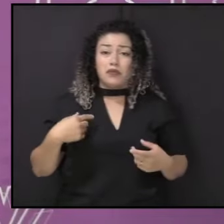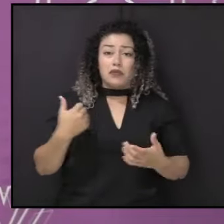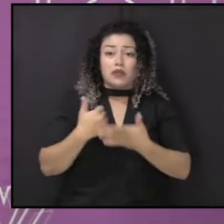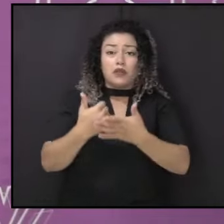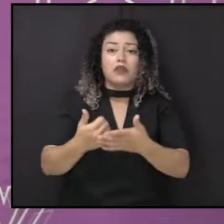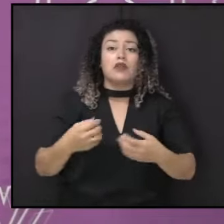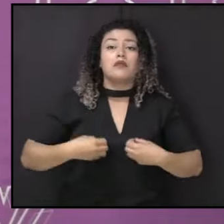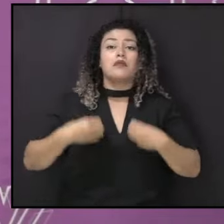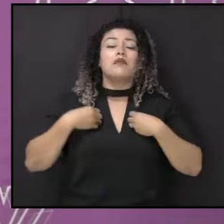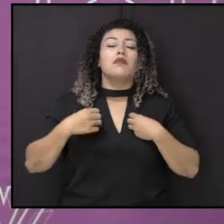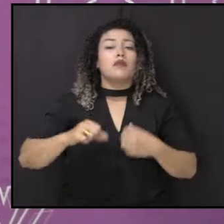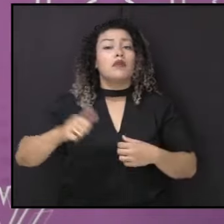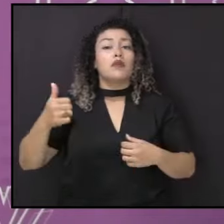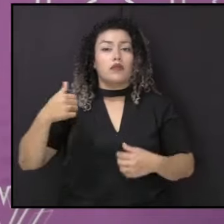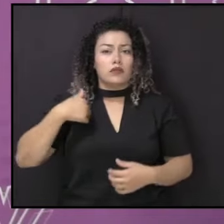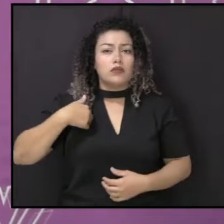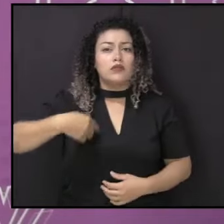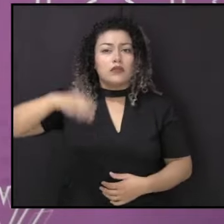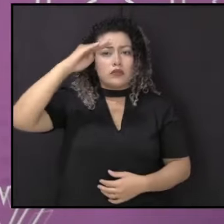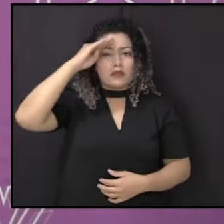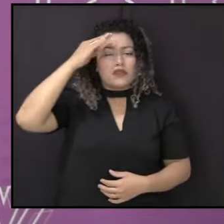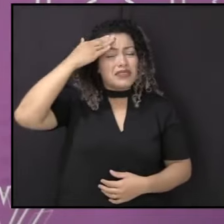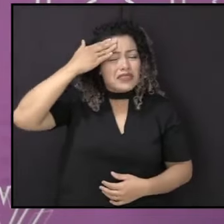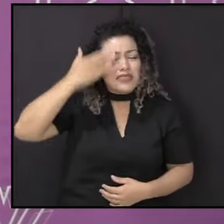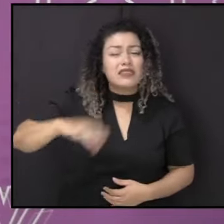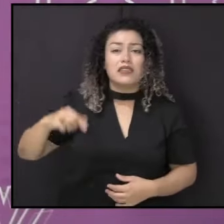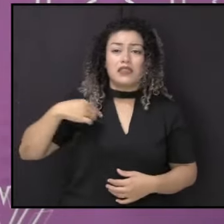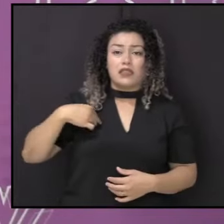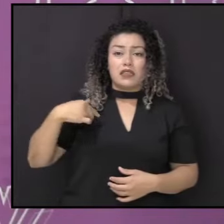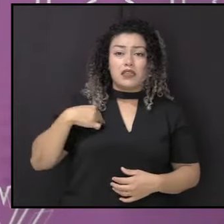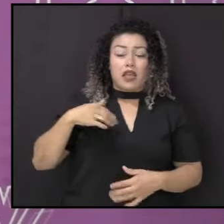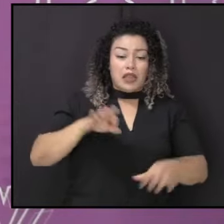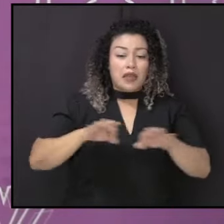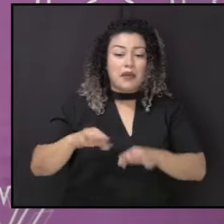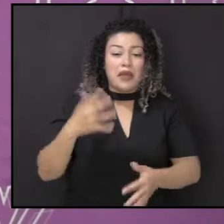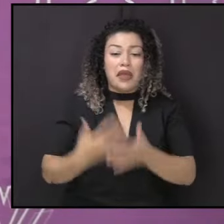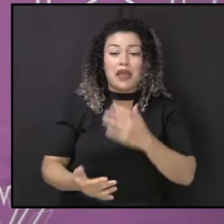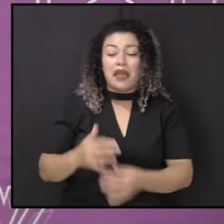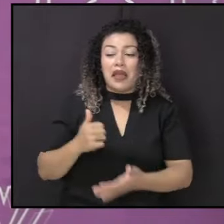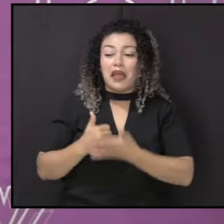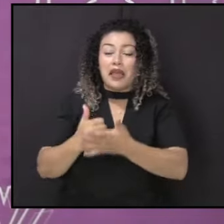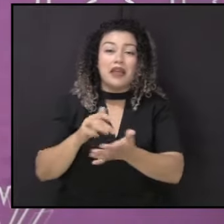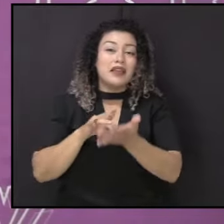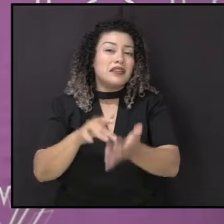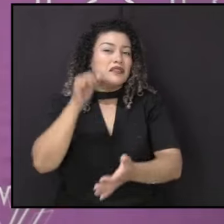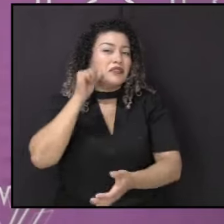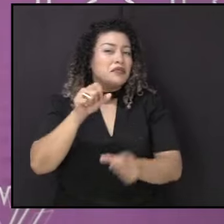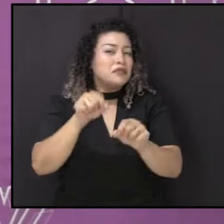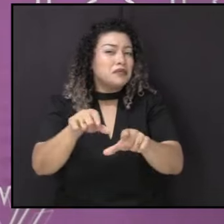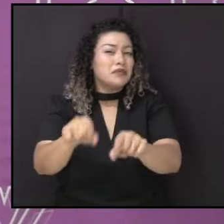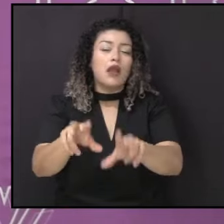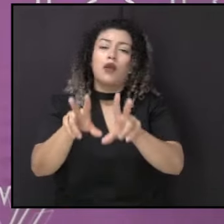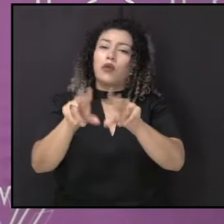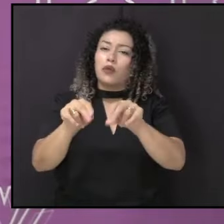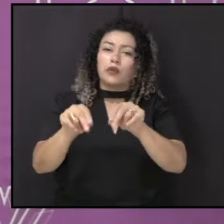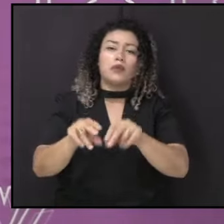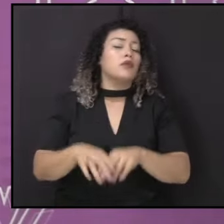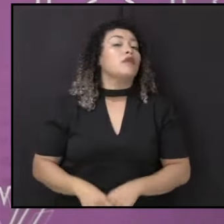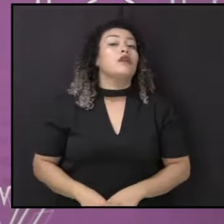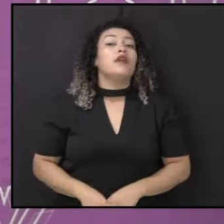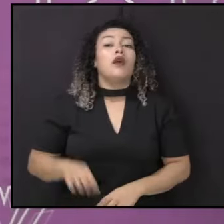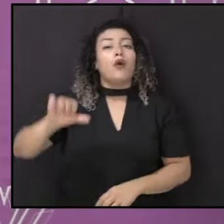la vida de los demás. Yo sé por experiencia propia que uno nunca sabe para quién trabaja y que la ayuda y el trabajo que estés haciendo hoy, así sea